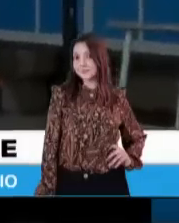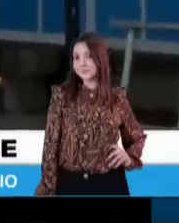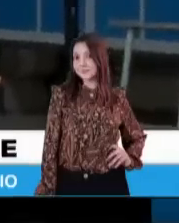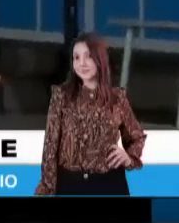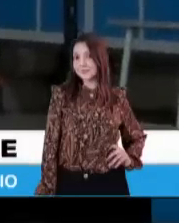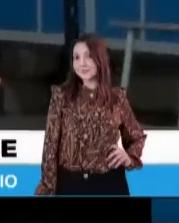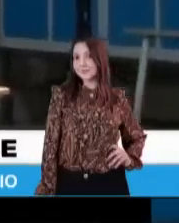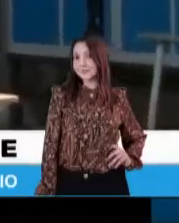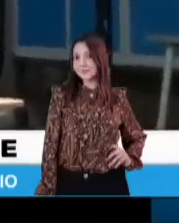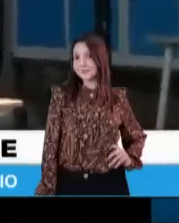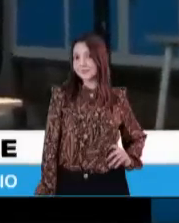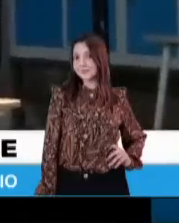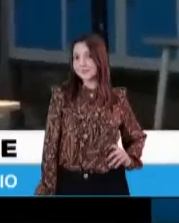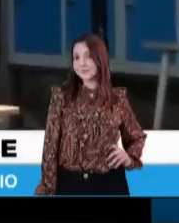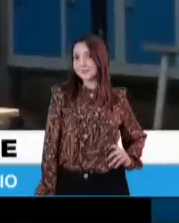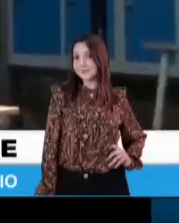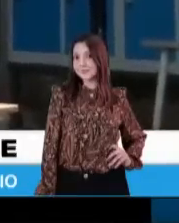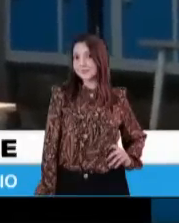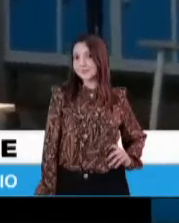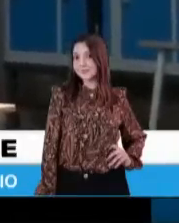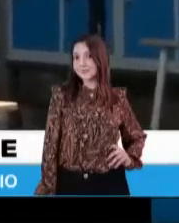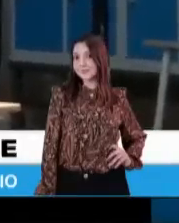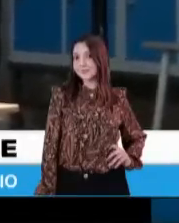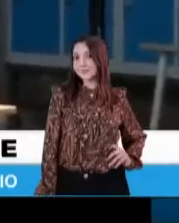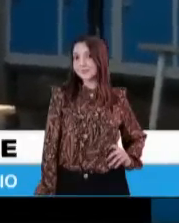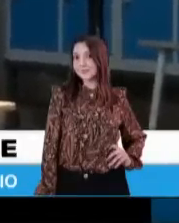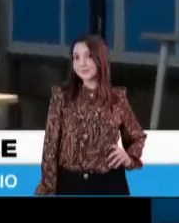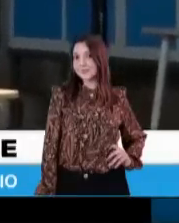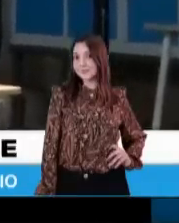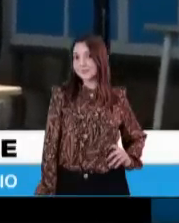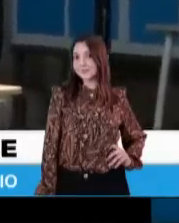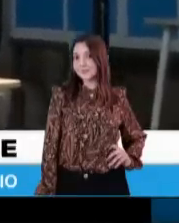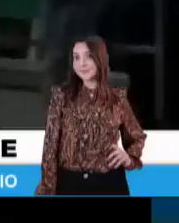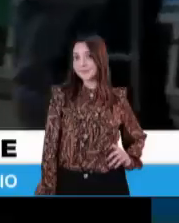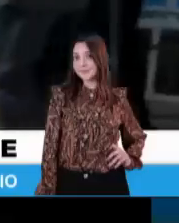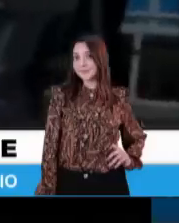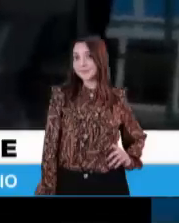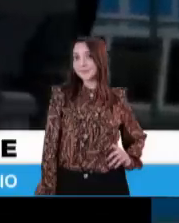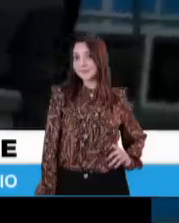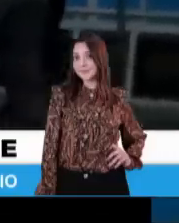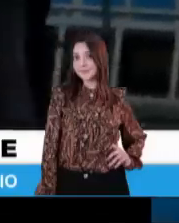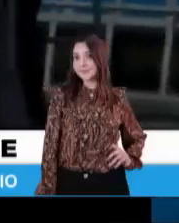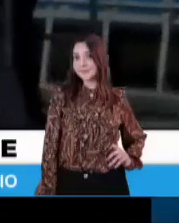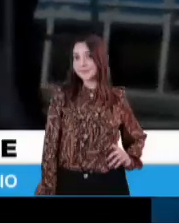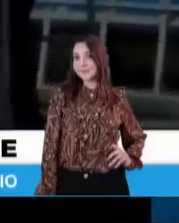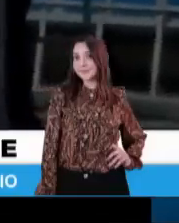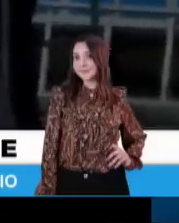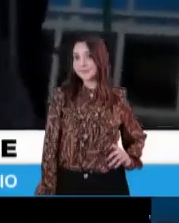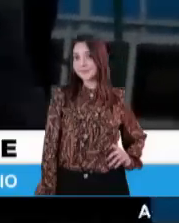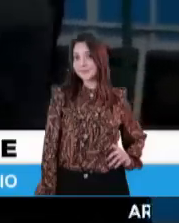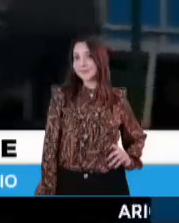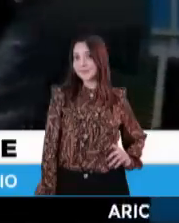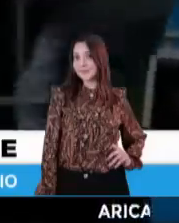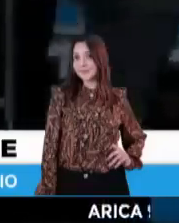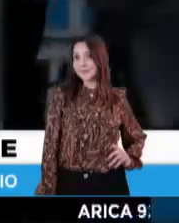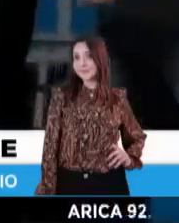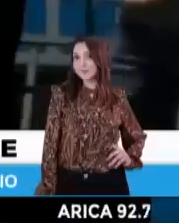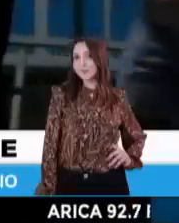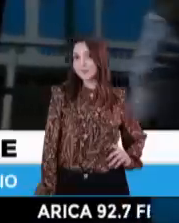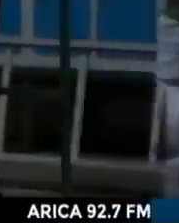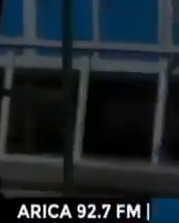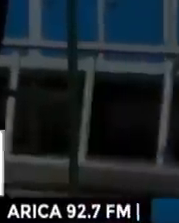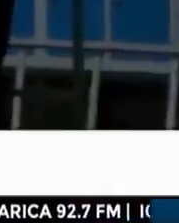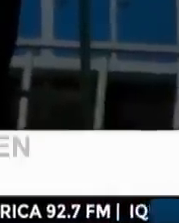porque efectivamente es una especie de video institucional. Escuchemos a Ricardo Brodsky y a Óscar Landerreche. Suponíamos que el